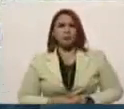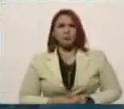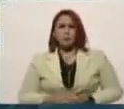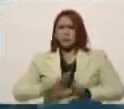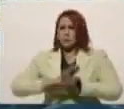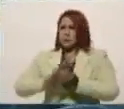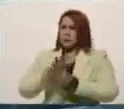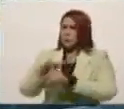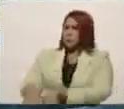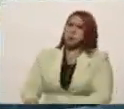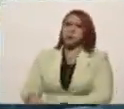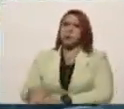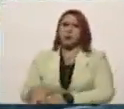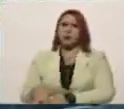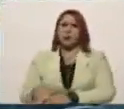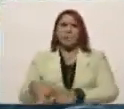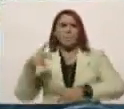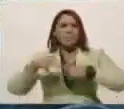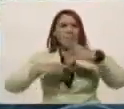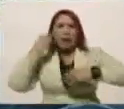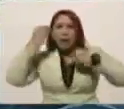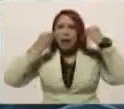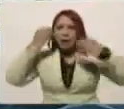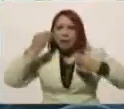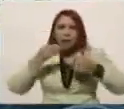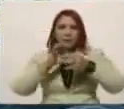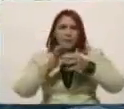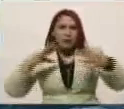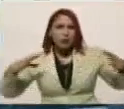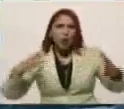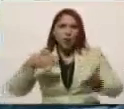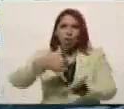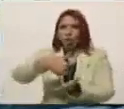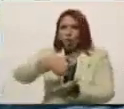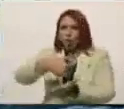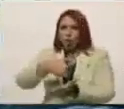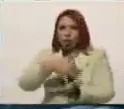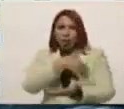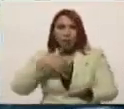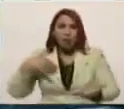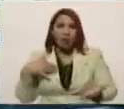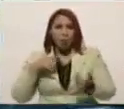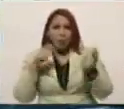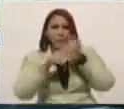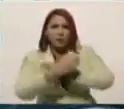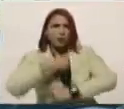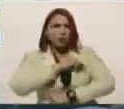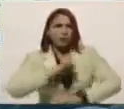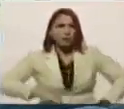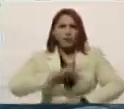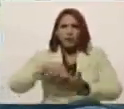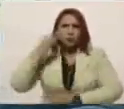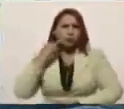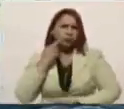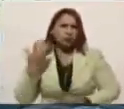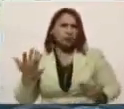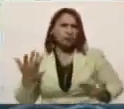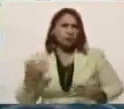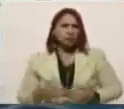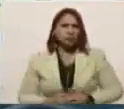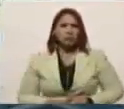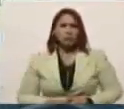Aplastamos los planes de división, de debilitamiento. Querían convertir nuestra Fuerza Armada Nacional